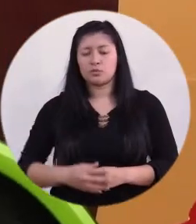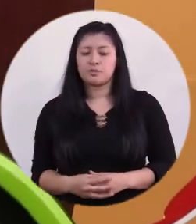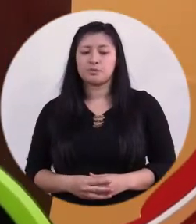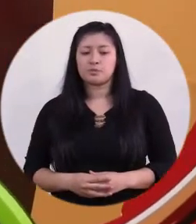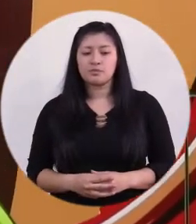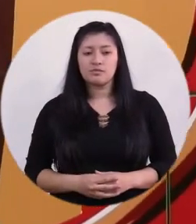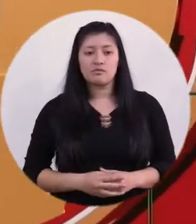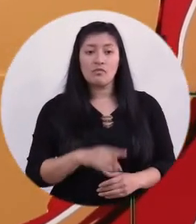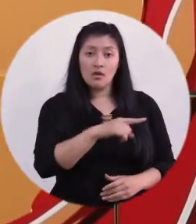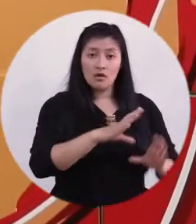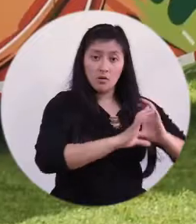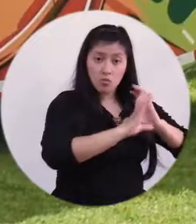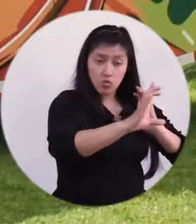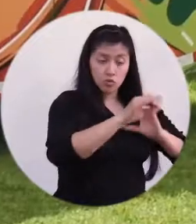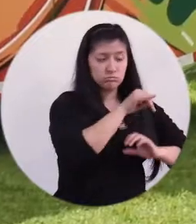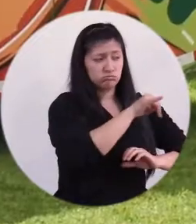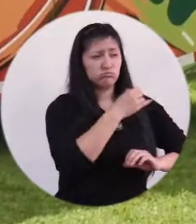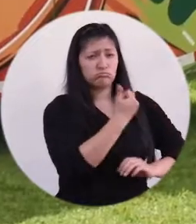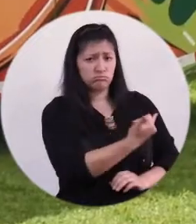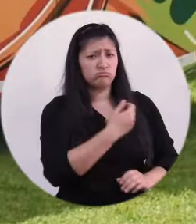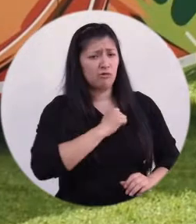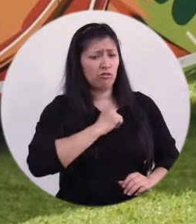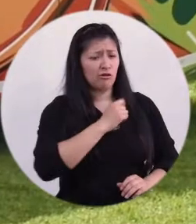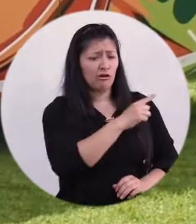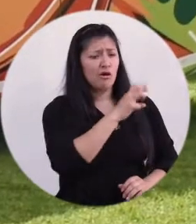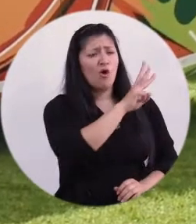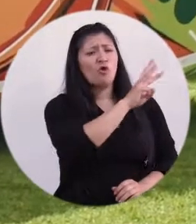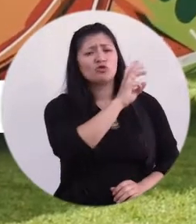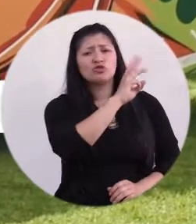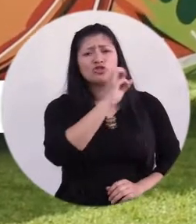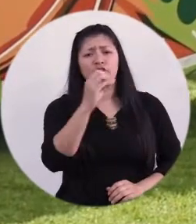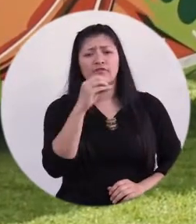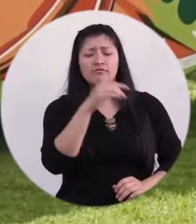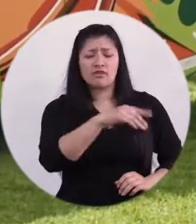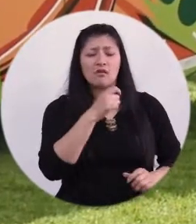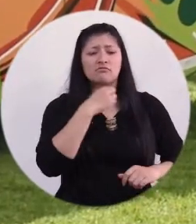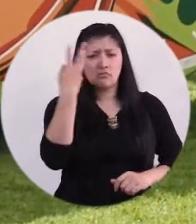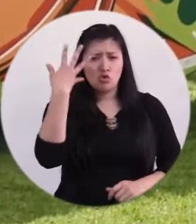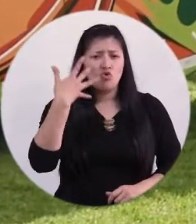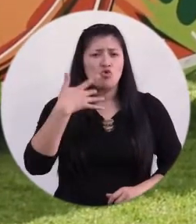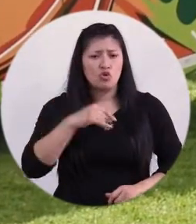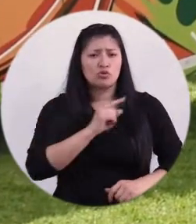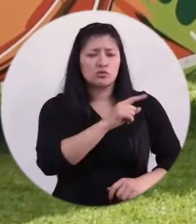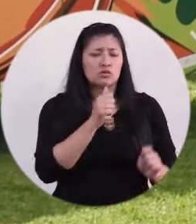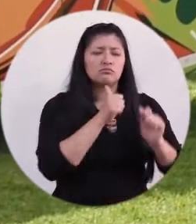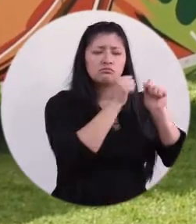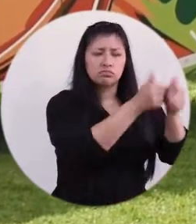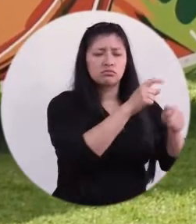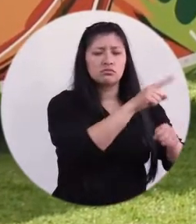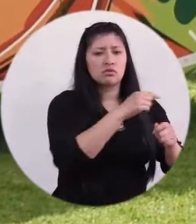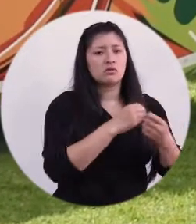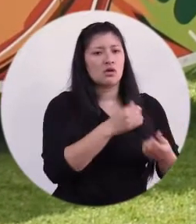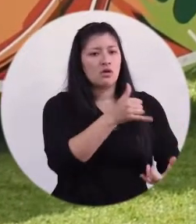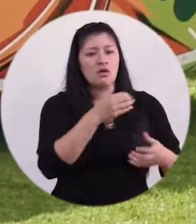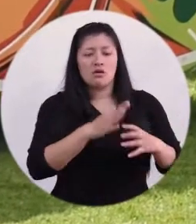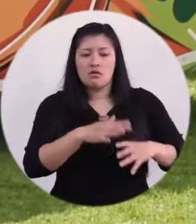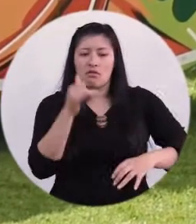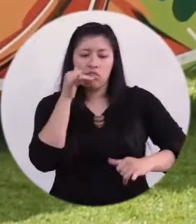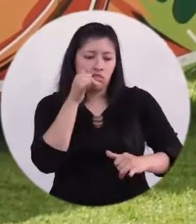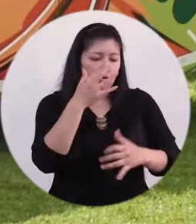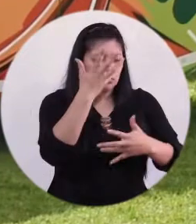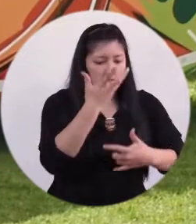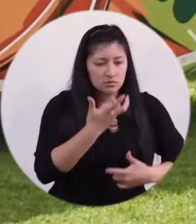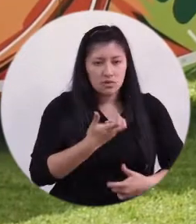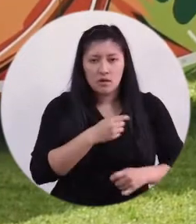departamento es una unidad que cuenta con una capacidad de alrededor de 80 esterilizaciones diarias